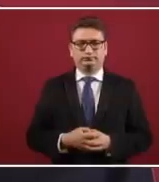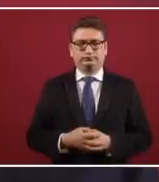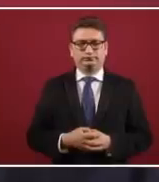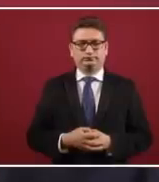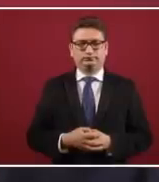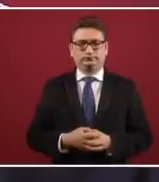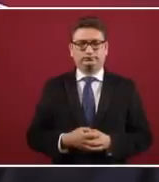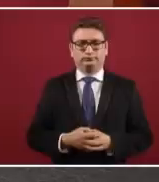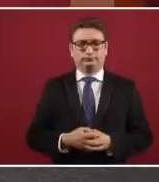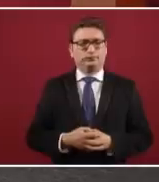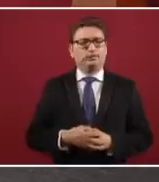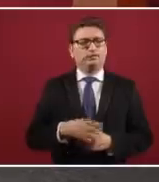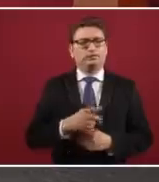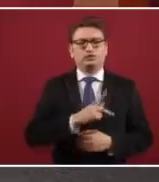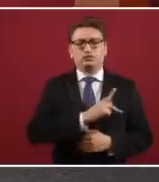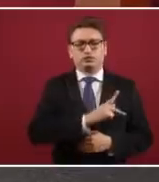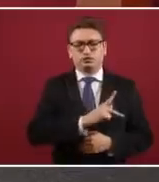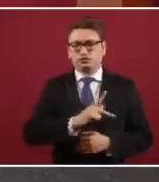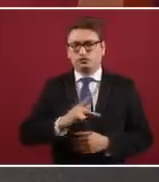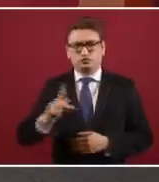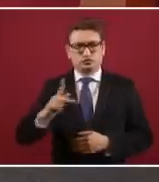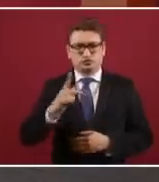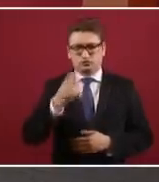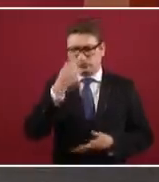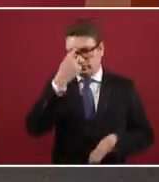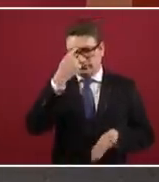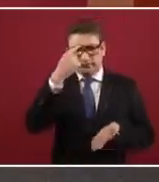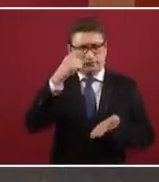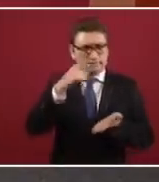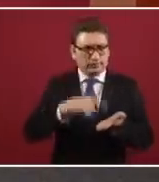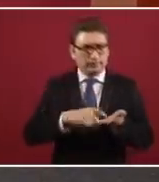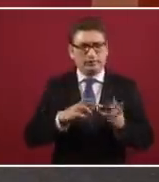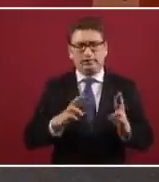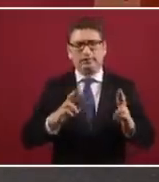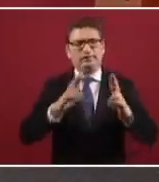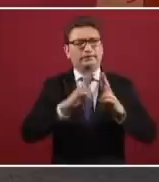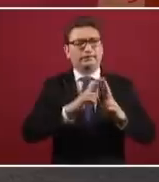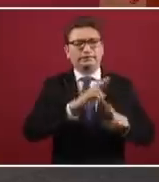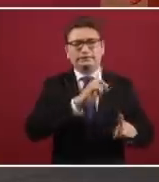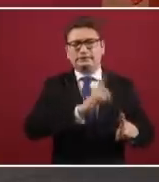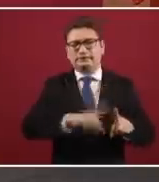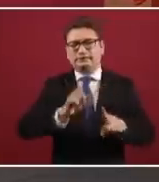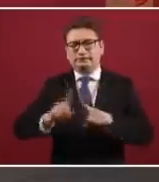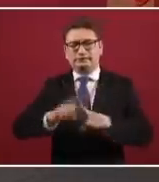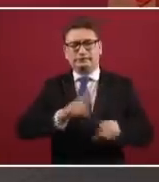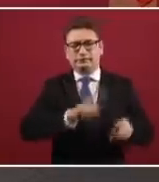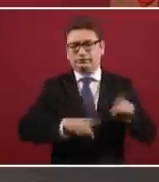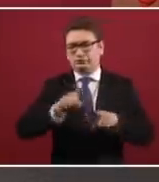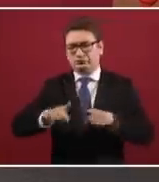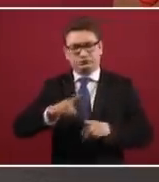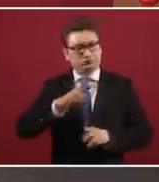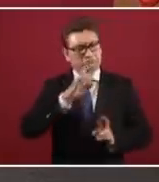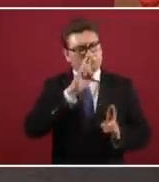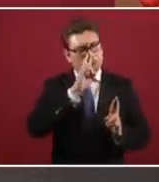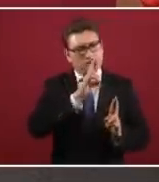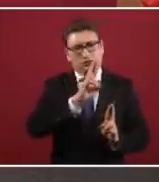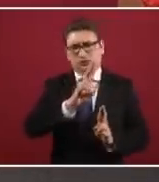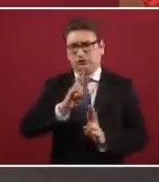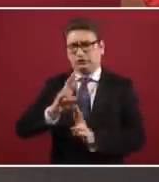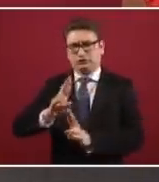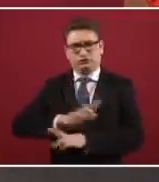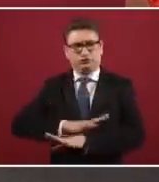todas las creencias y todas las religiones, y que no haya